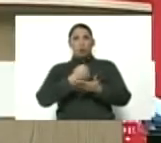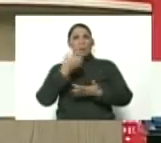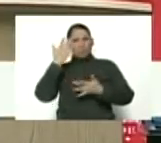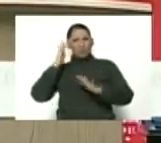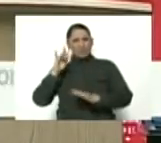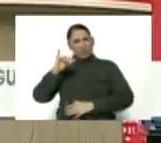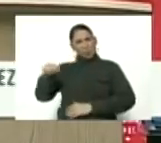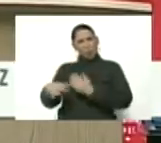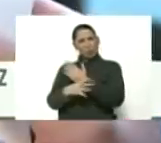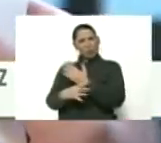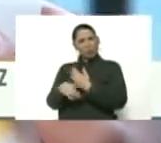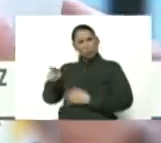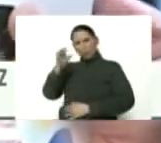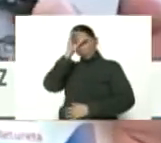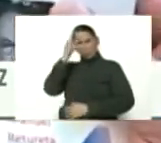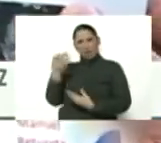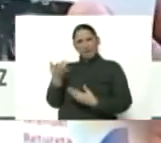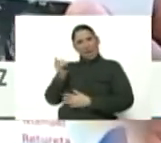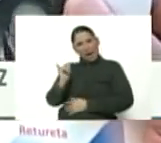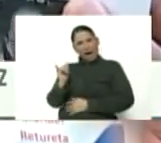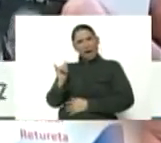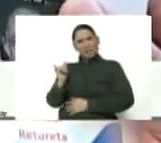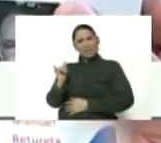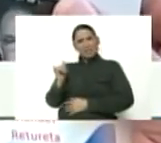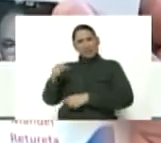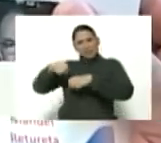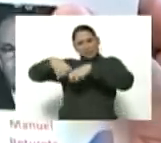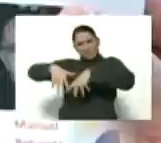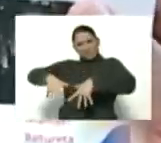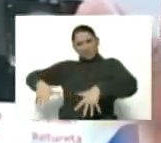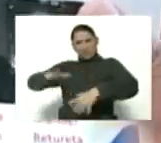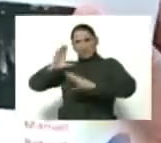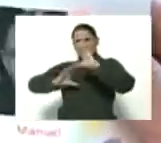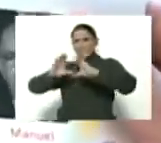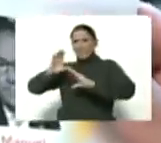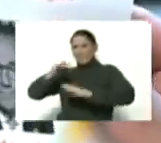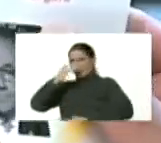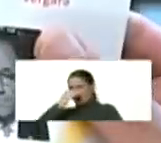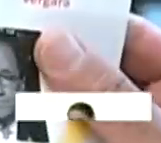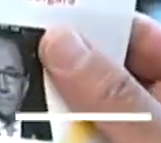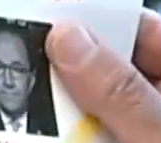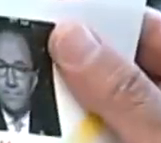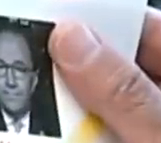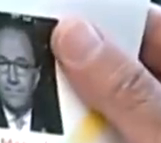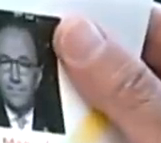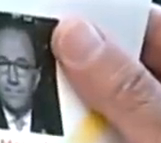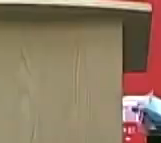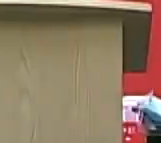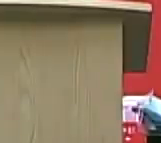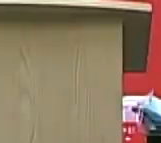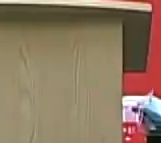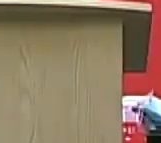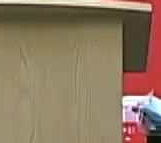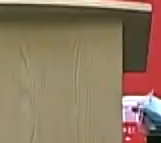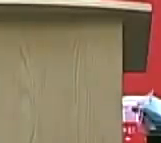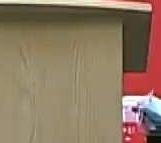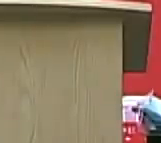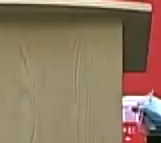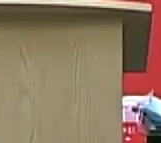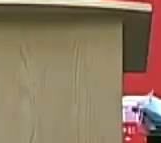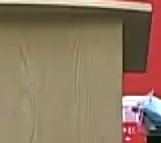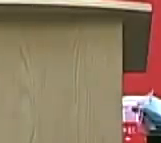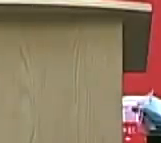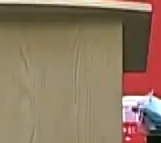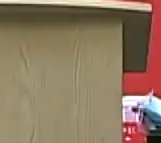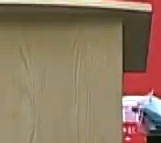usted como que no sabe que existe una rama de la ciencia criminalística que se llama la grafología. Y que a través de